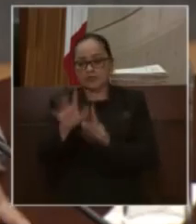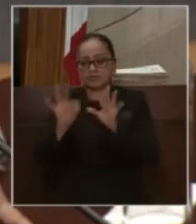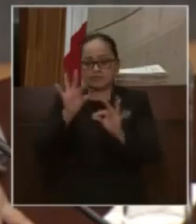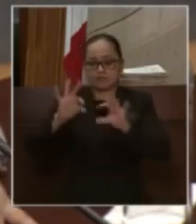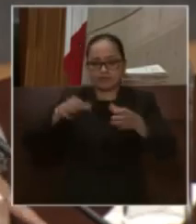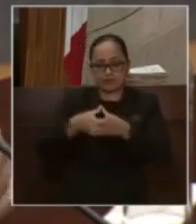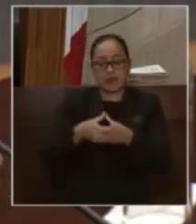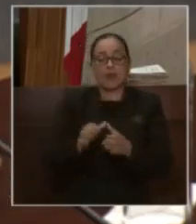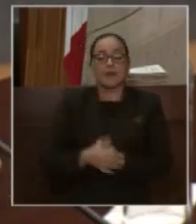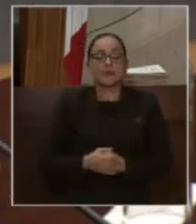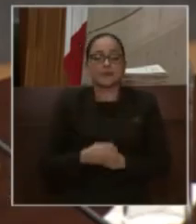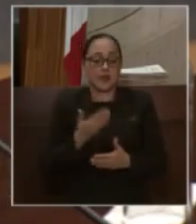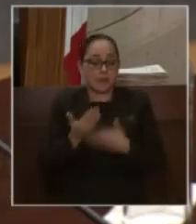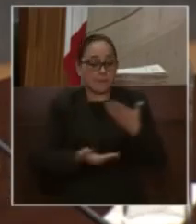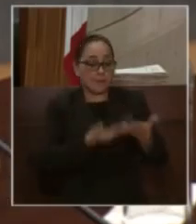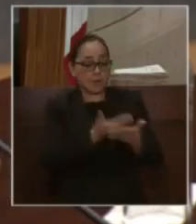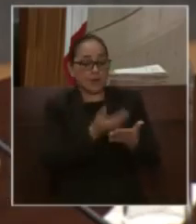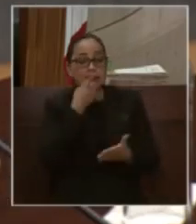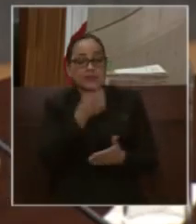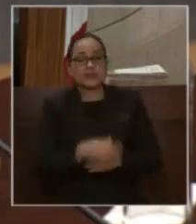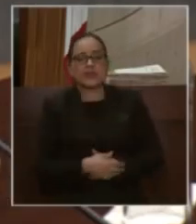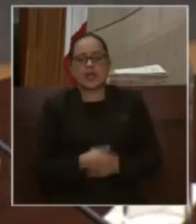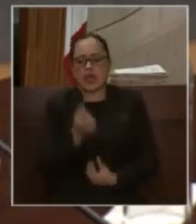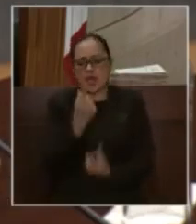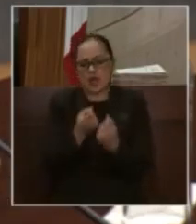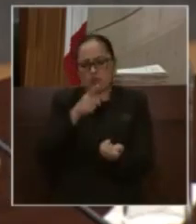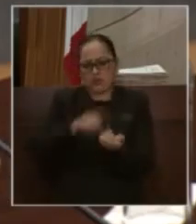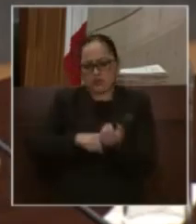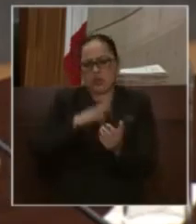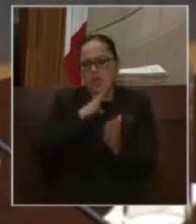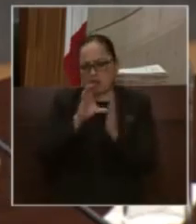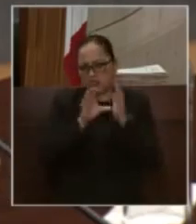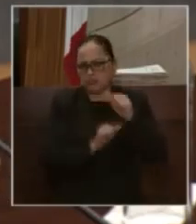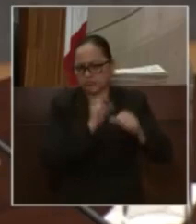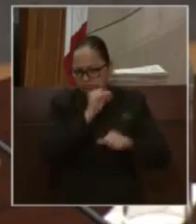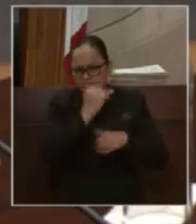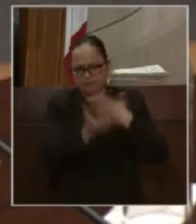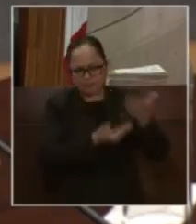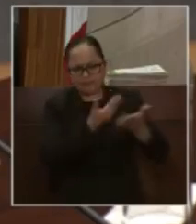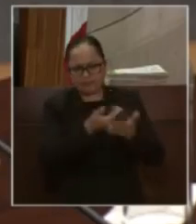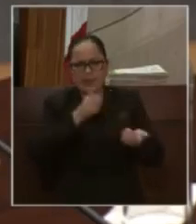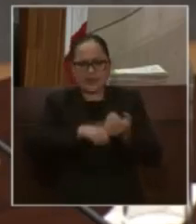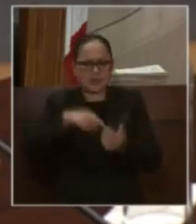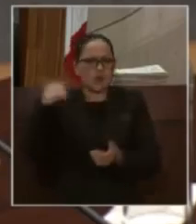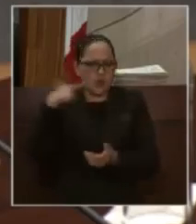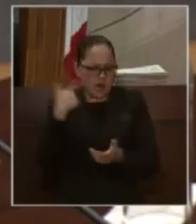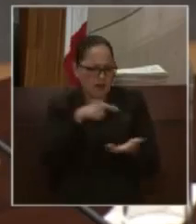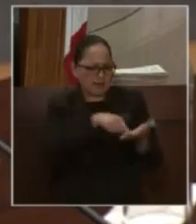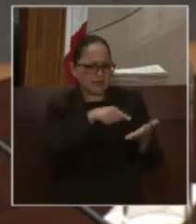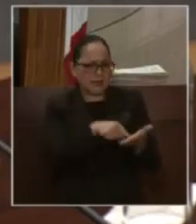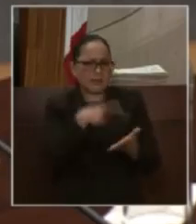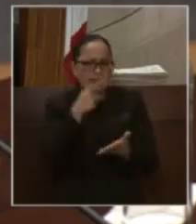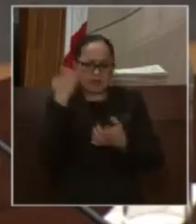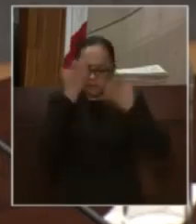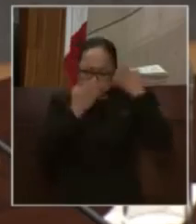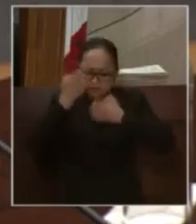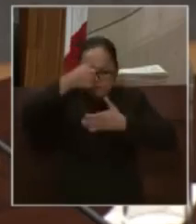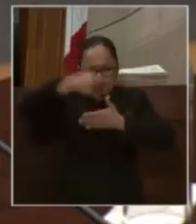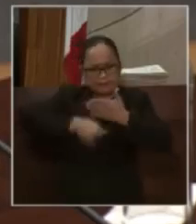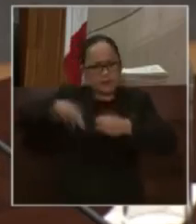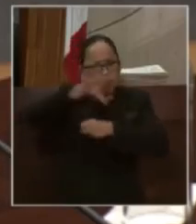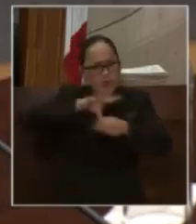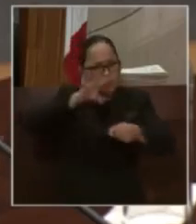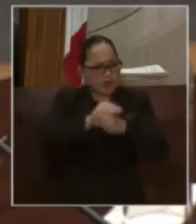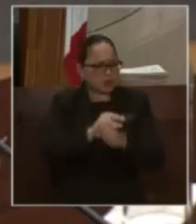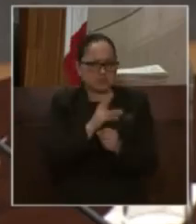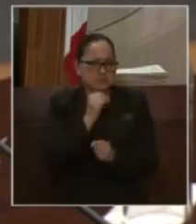proporcional. El proyecto afirma que en el caso subsisten cuestiones de constitucionalidad que fueron planteadas ante la Sala Guadalajara, sin que fueran analizadas exhaustivamente